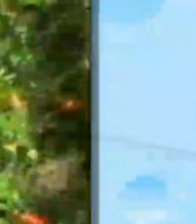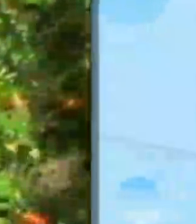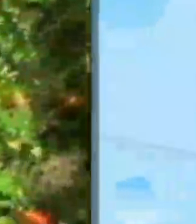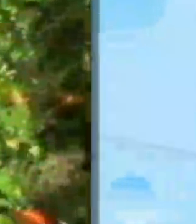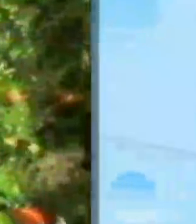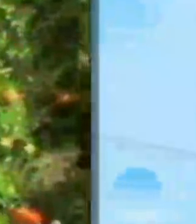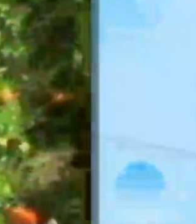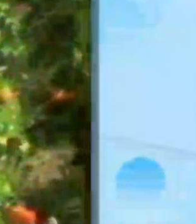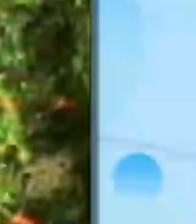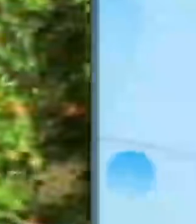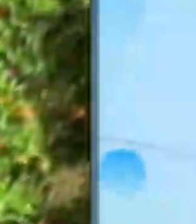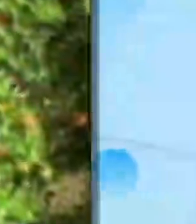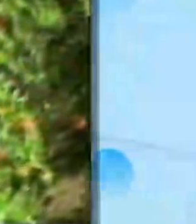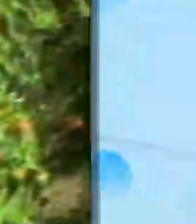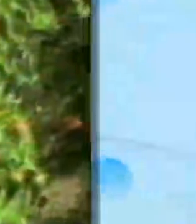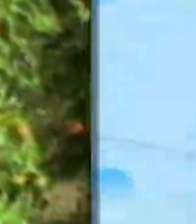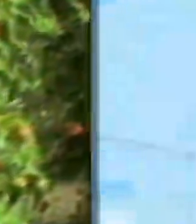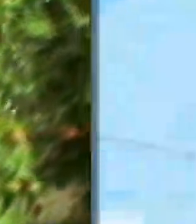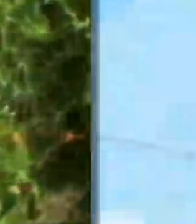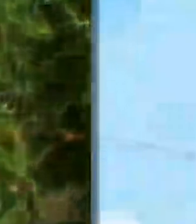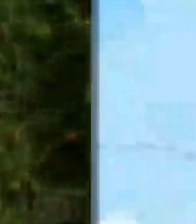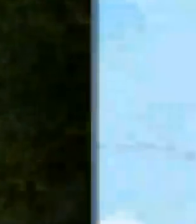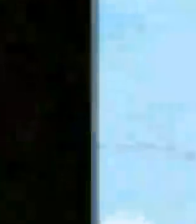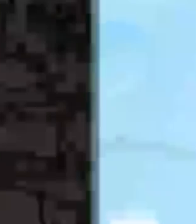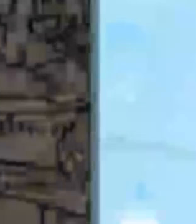chichiqui carania.